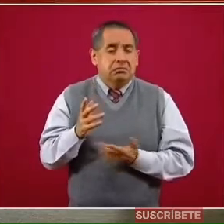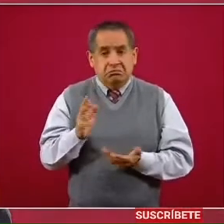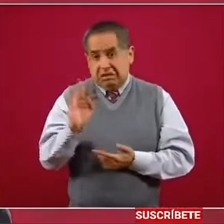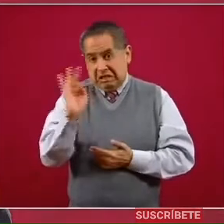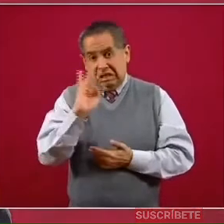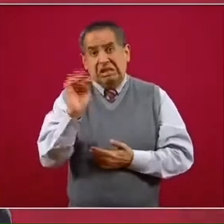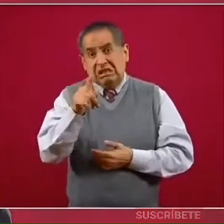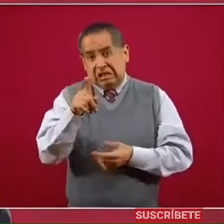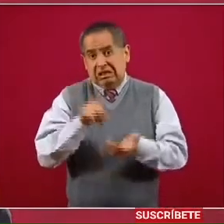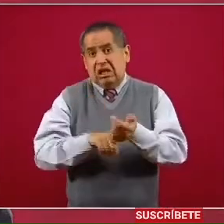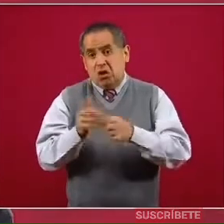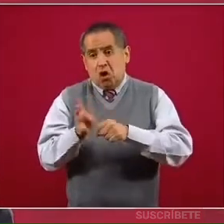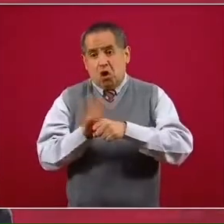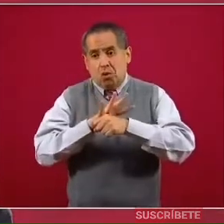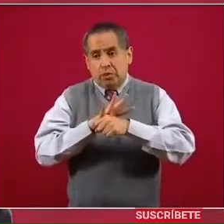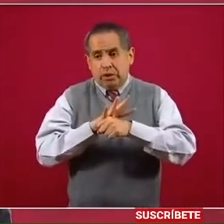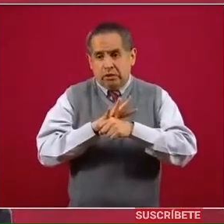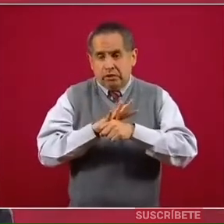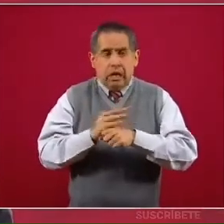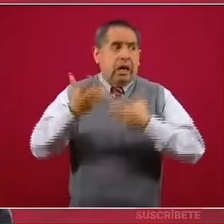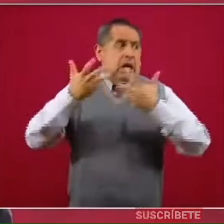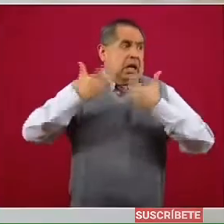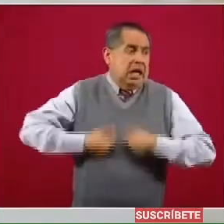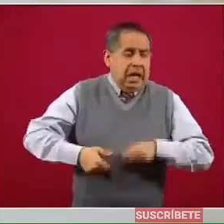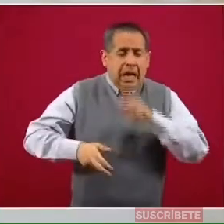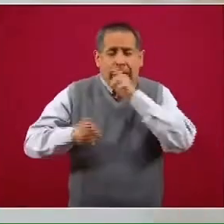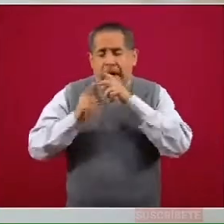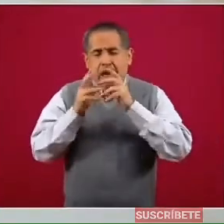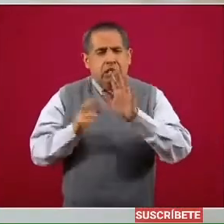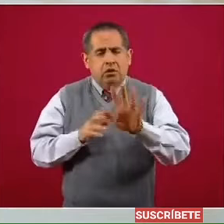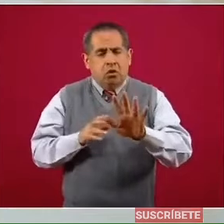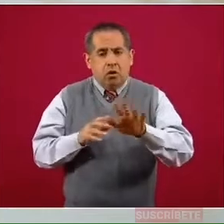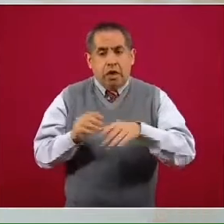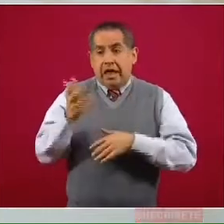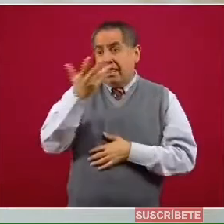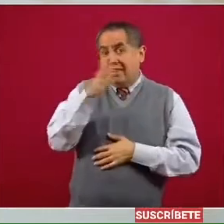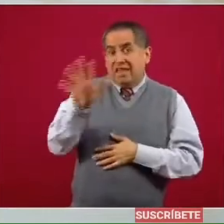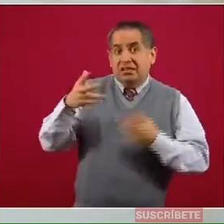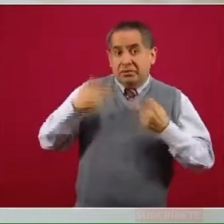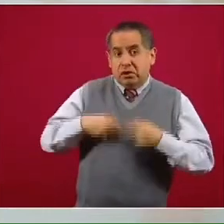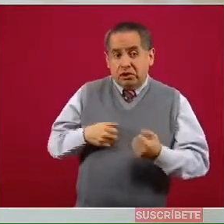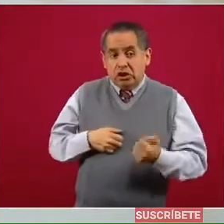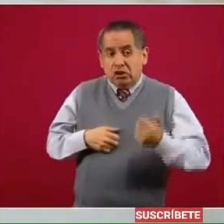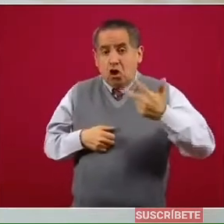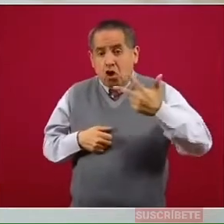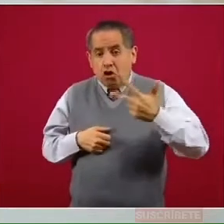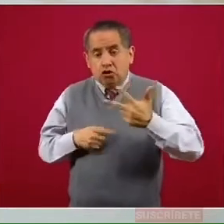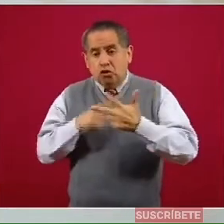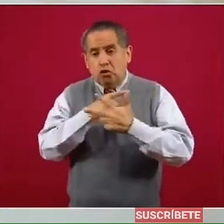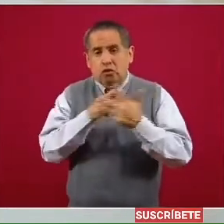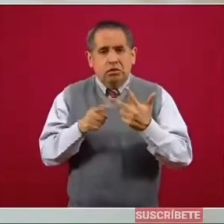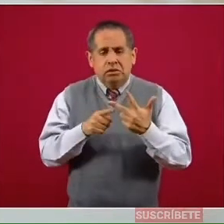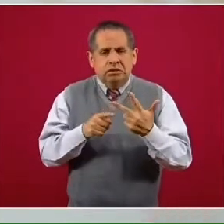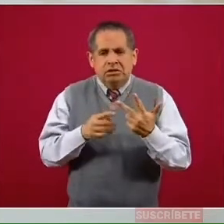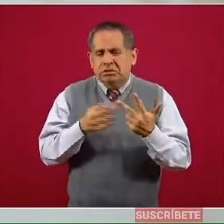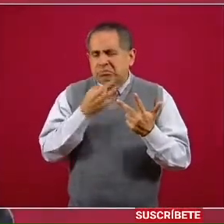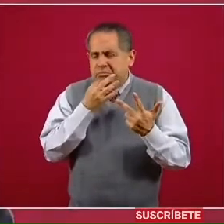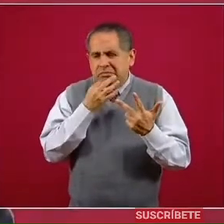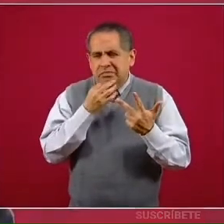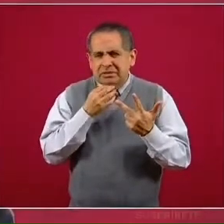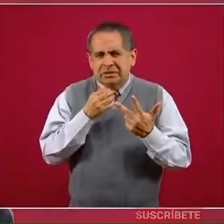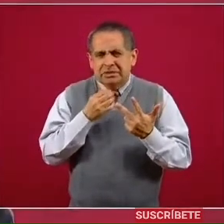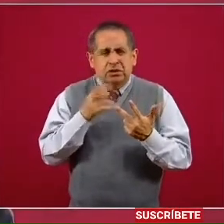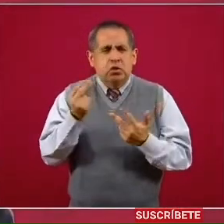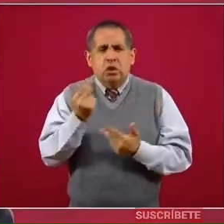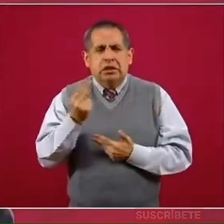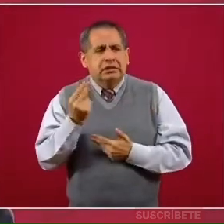podría tener COVID, no se espante de más. 8 de cada 10 personas que tienen COVID resuelven la enfermedad